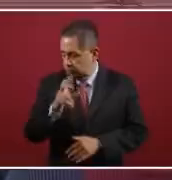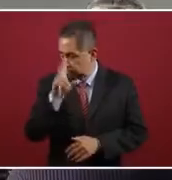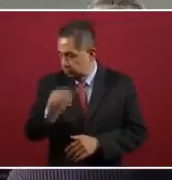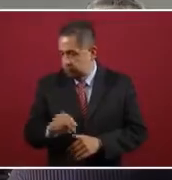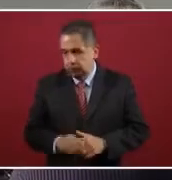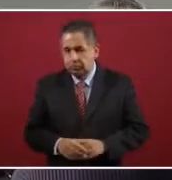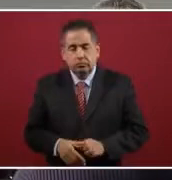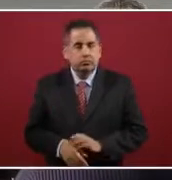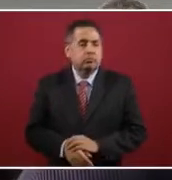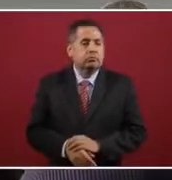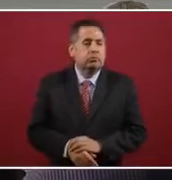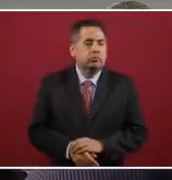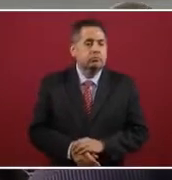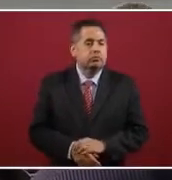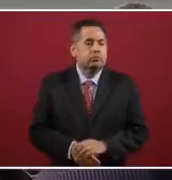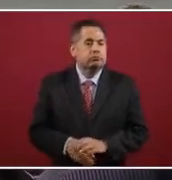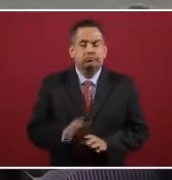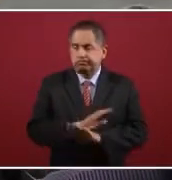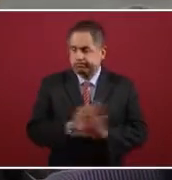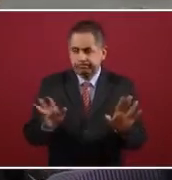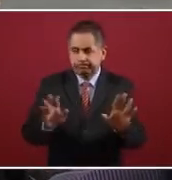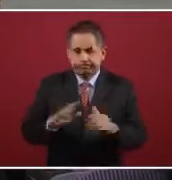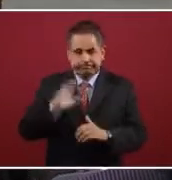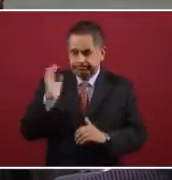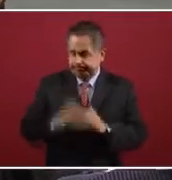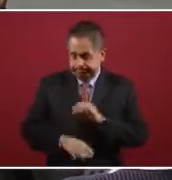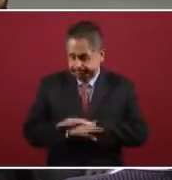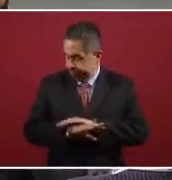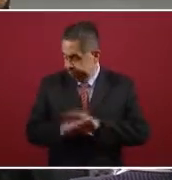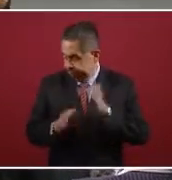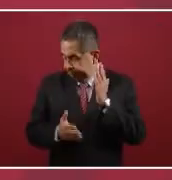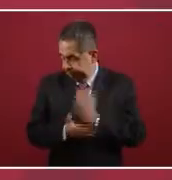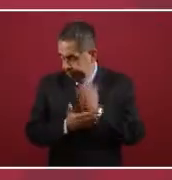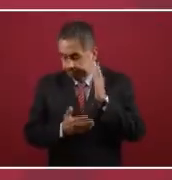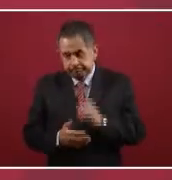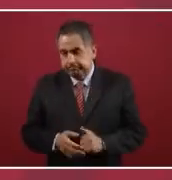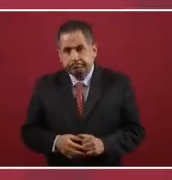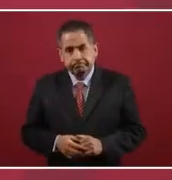Entonces, eso ya se terminó